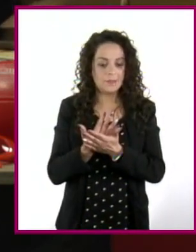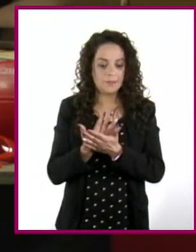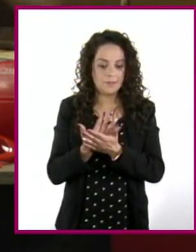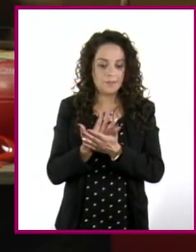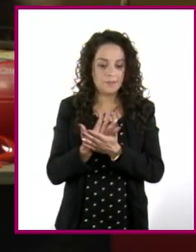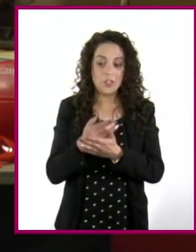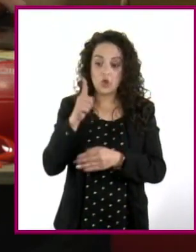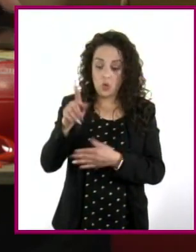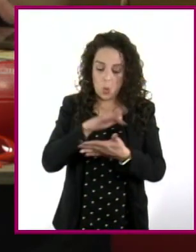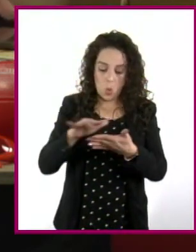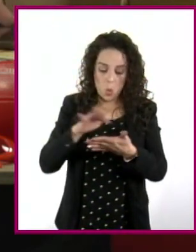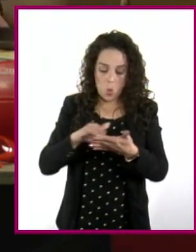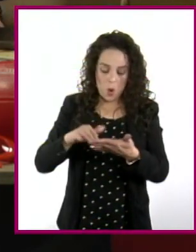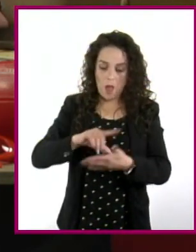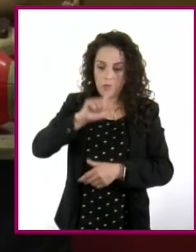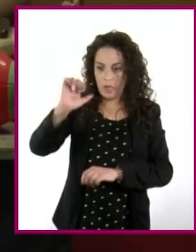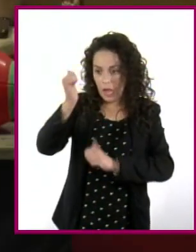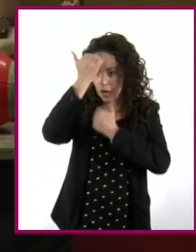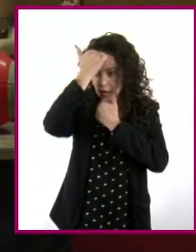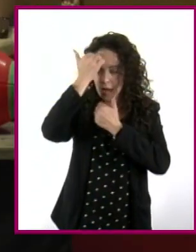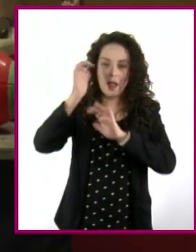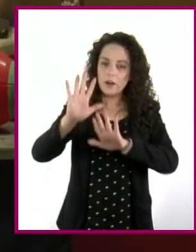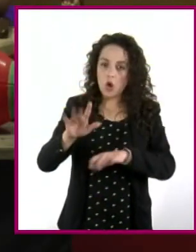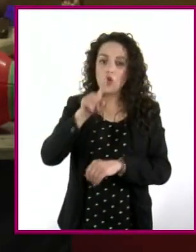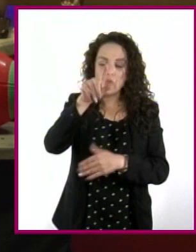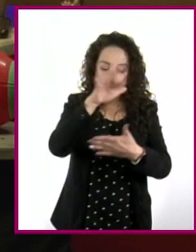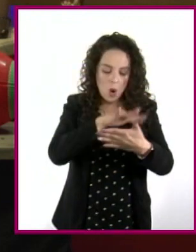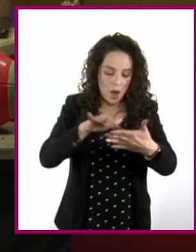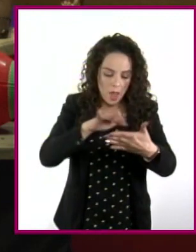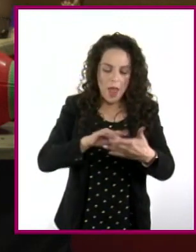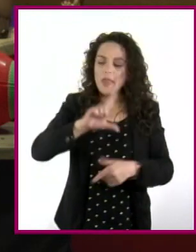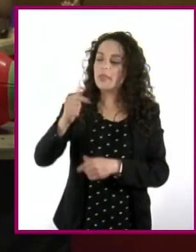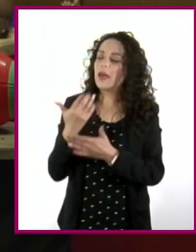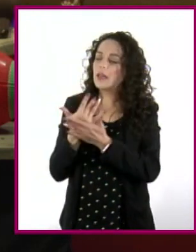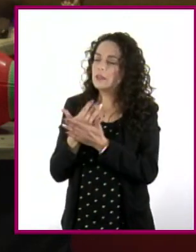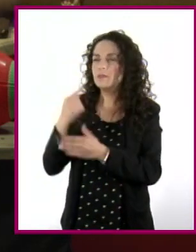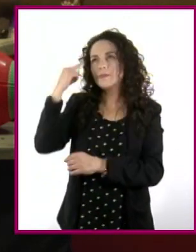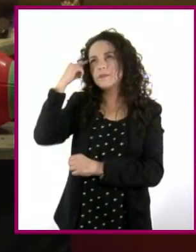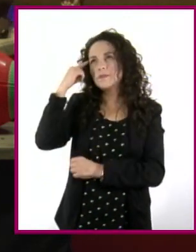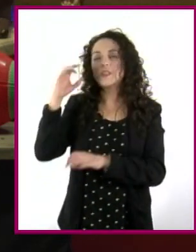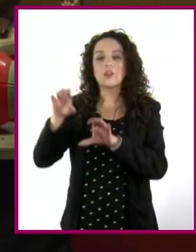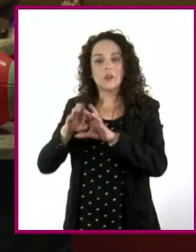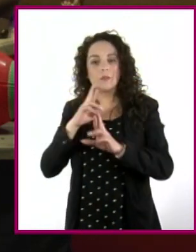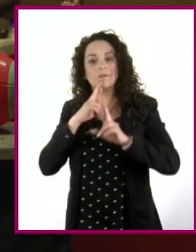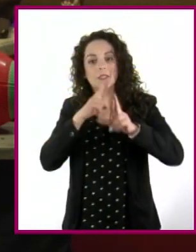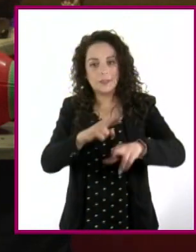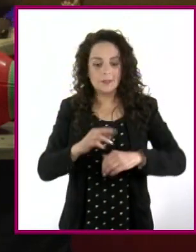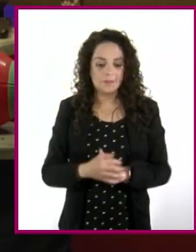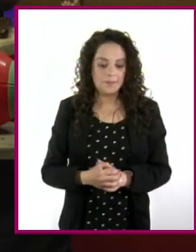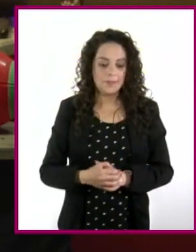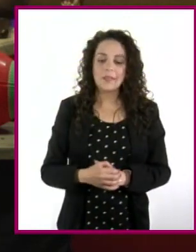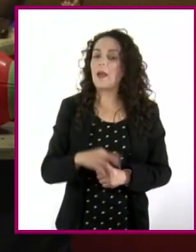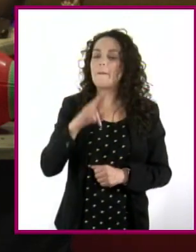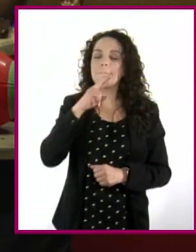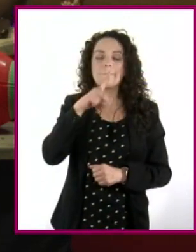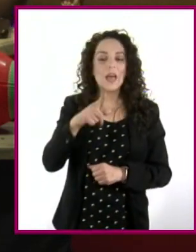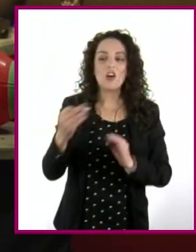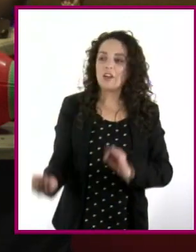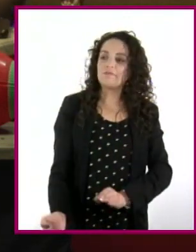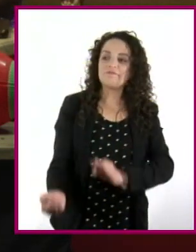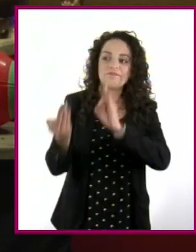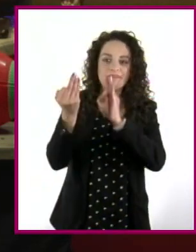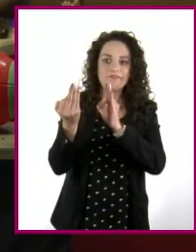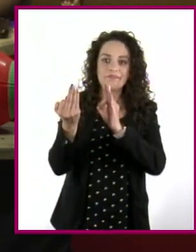escribas algo de lo que luego te puedes arrepentir. Si la conversación es importante, más vale esperar a verse en persona. Por muy difícil que